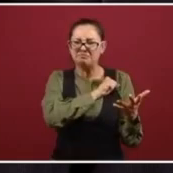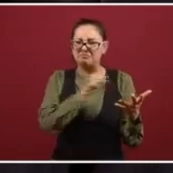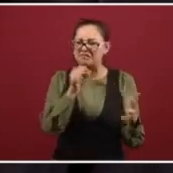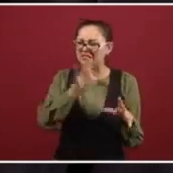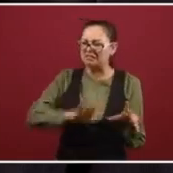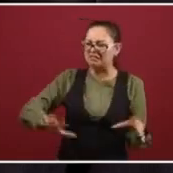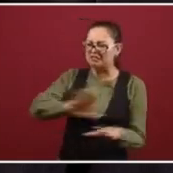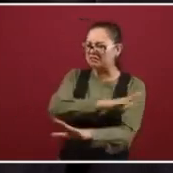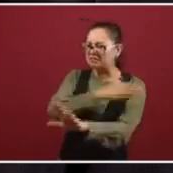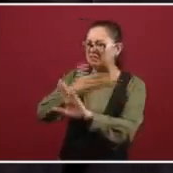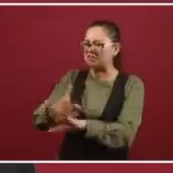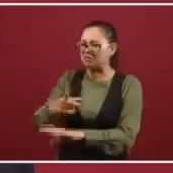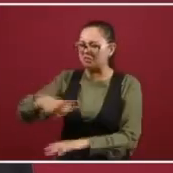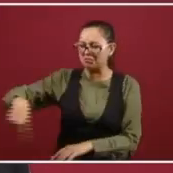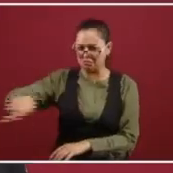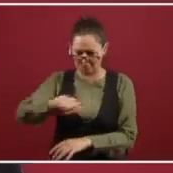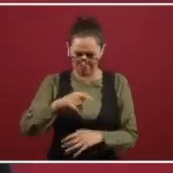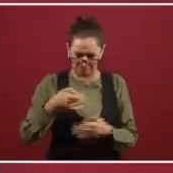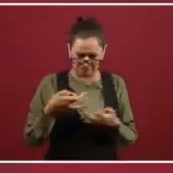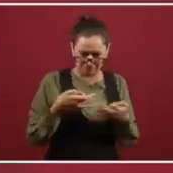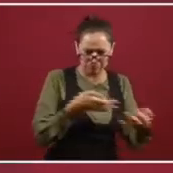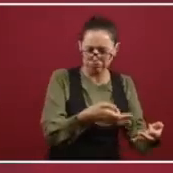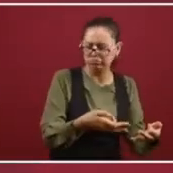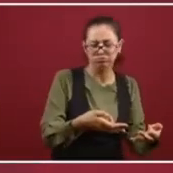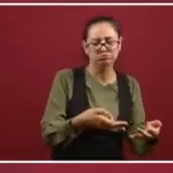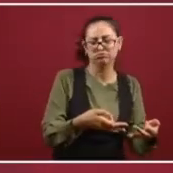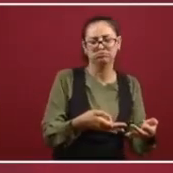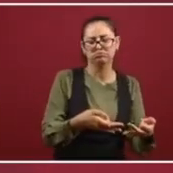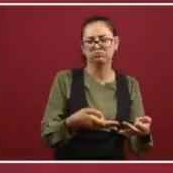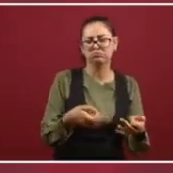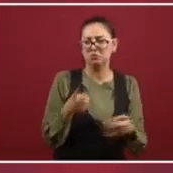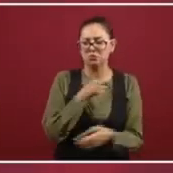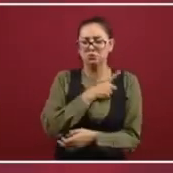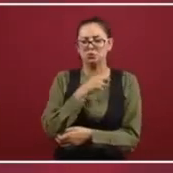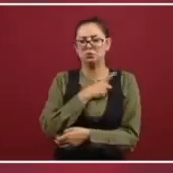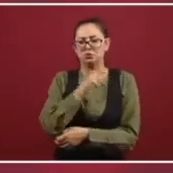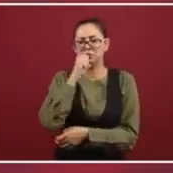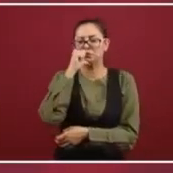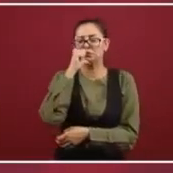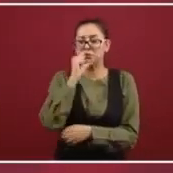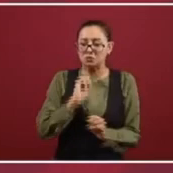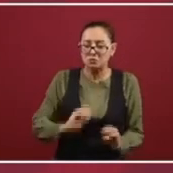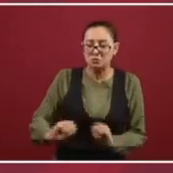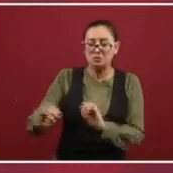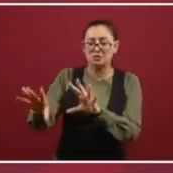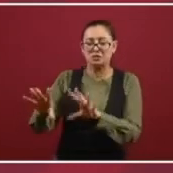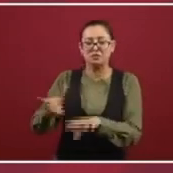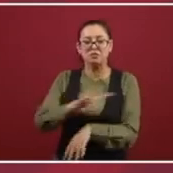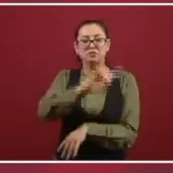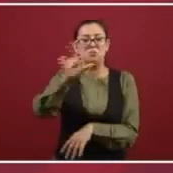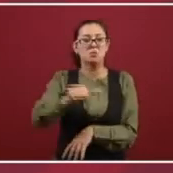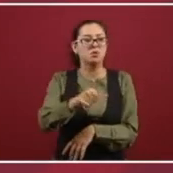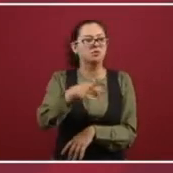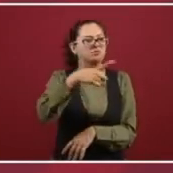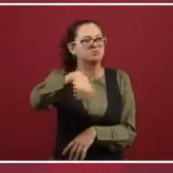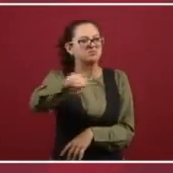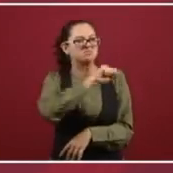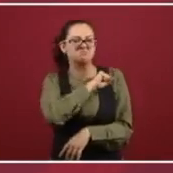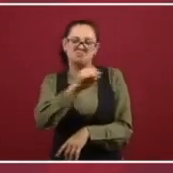antisociales, para no dejarlos solos y que los enganchen y